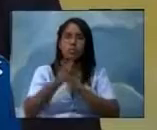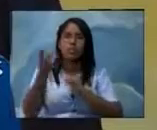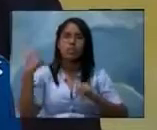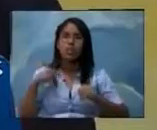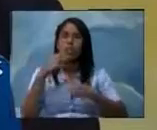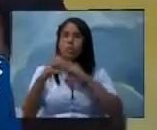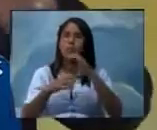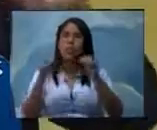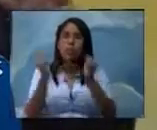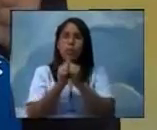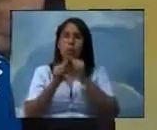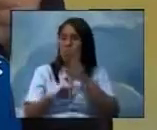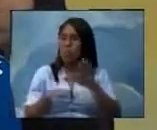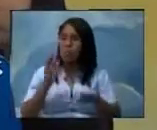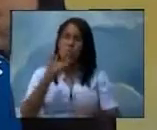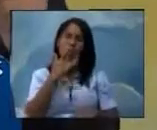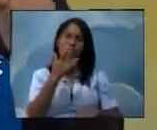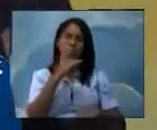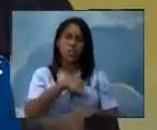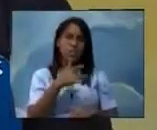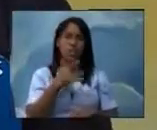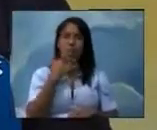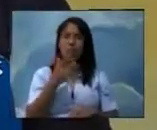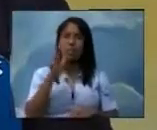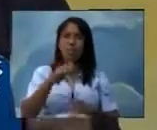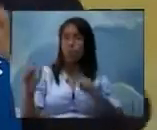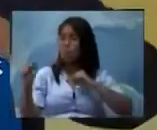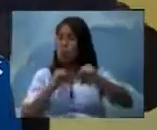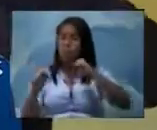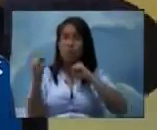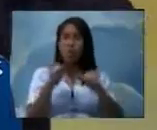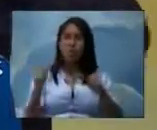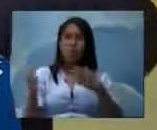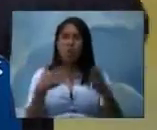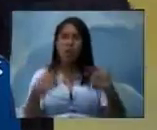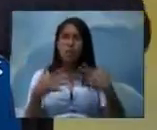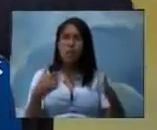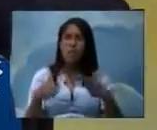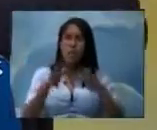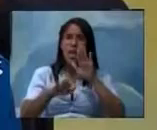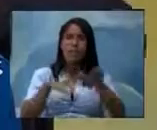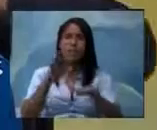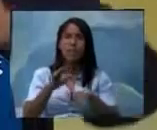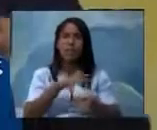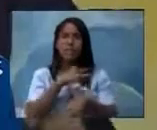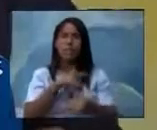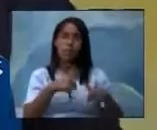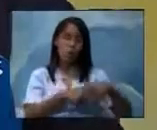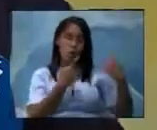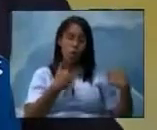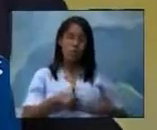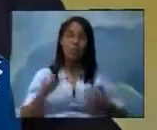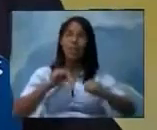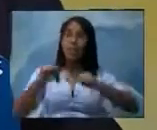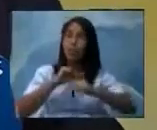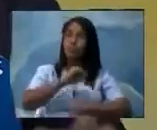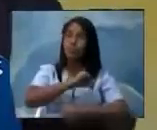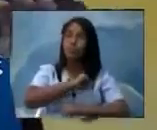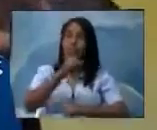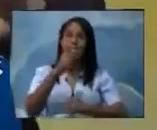tiene problemas con las piernas, usted siente que algo le está moviendo las piernas. Usted siente que su corazón se está